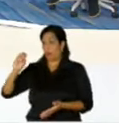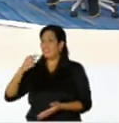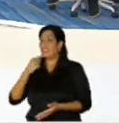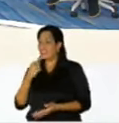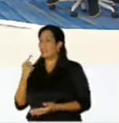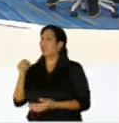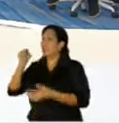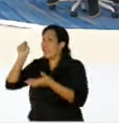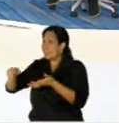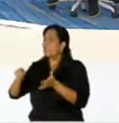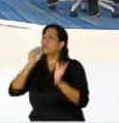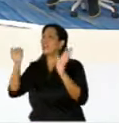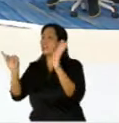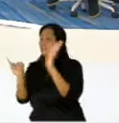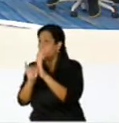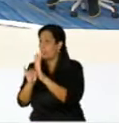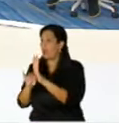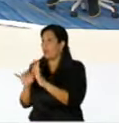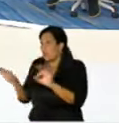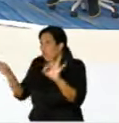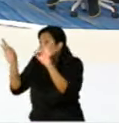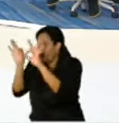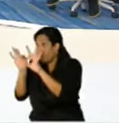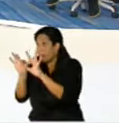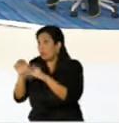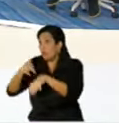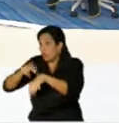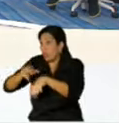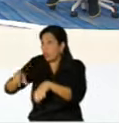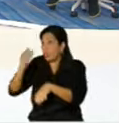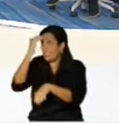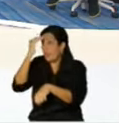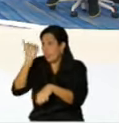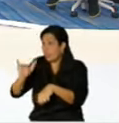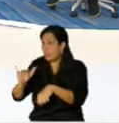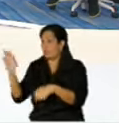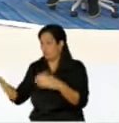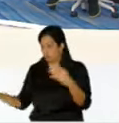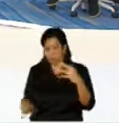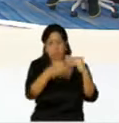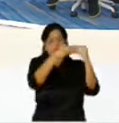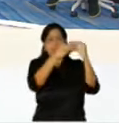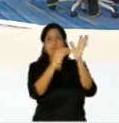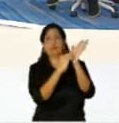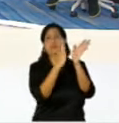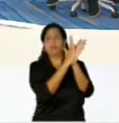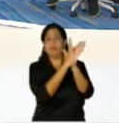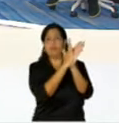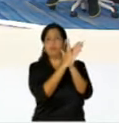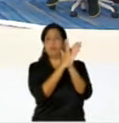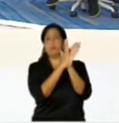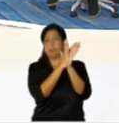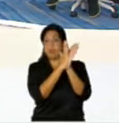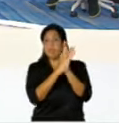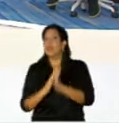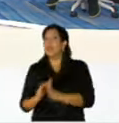se identifique como información necesaria para que el país pueda estar mejor informado de forma neutral,